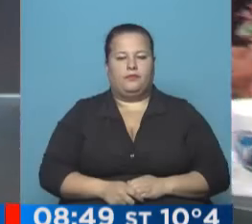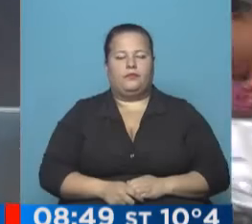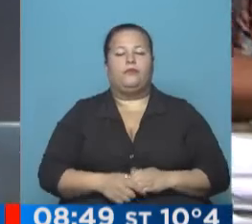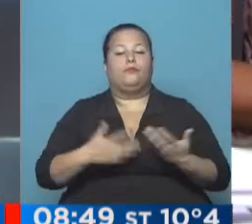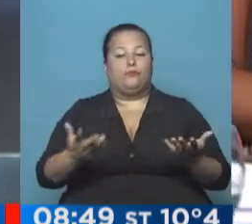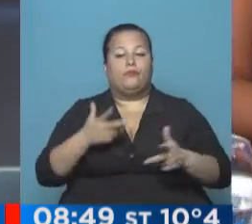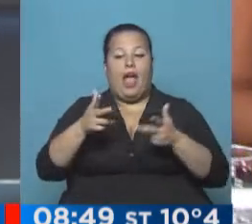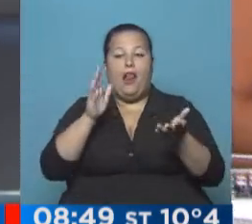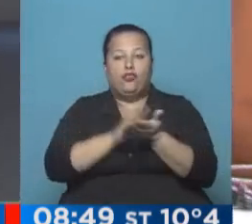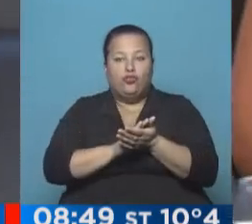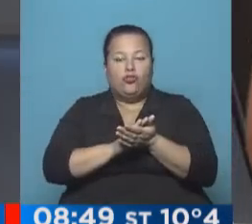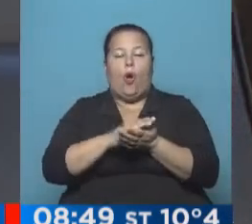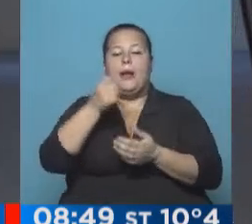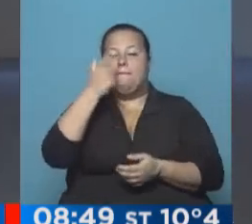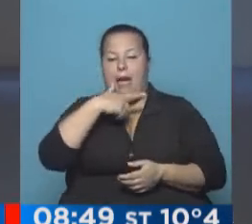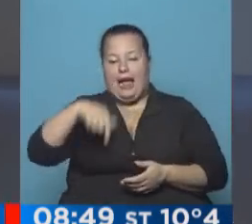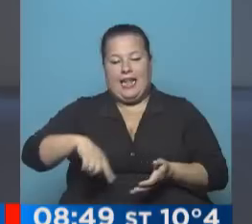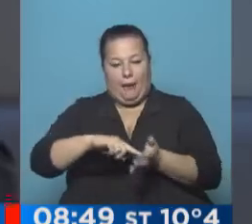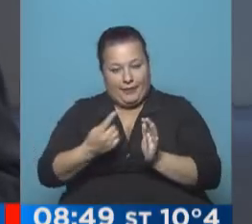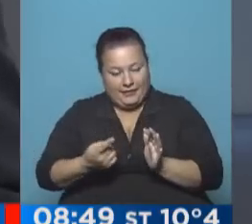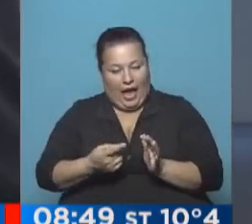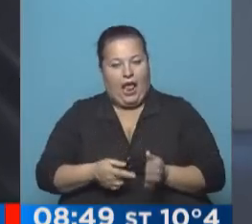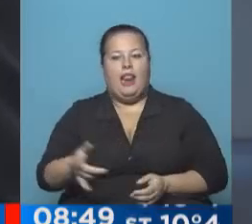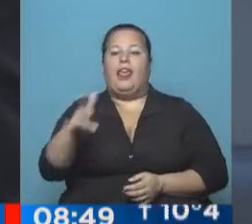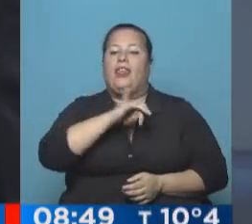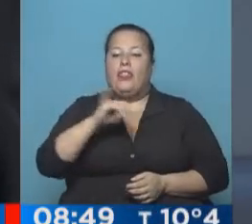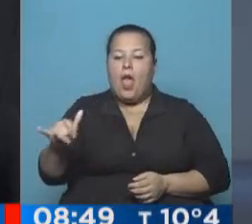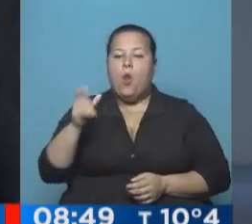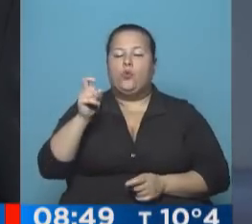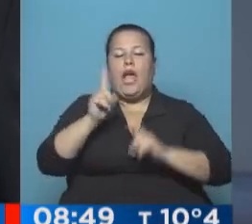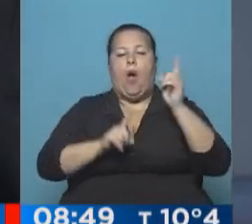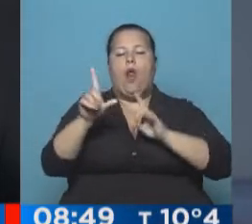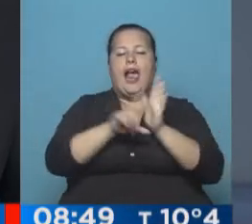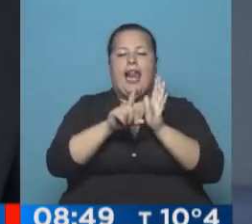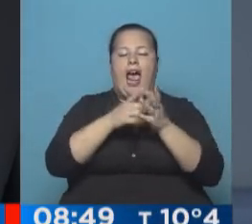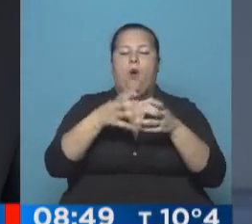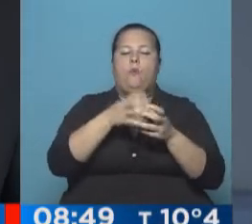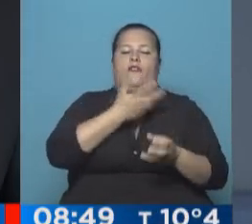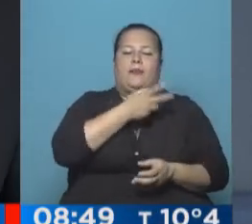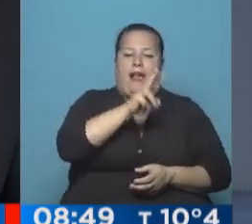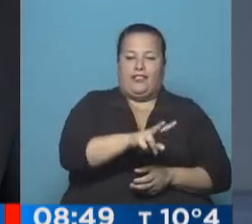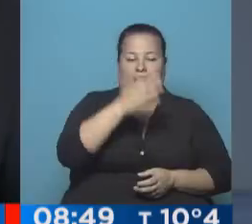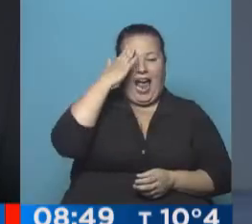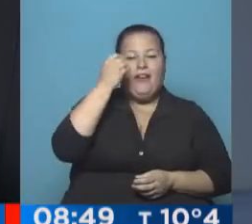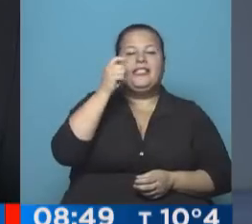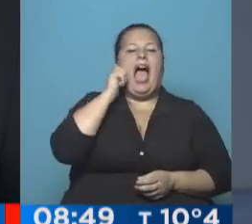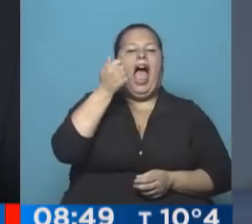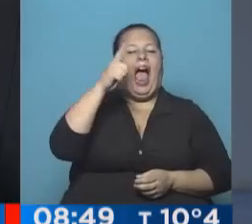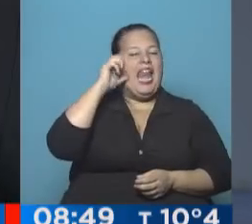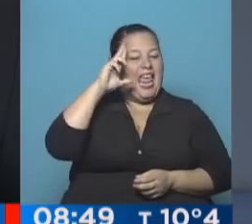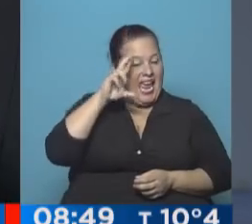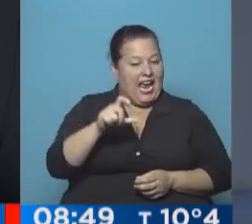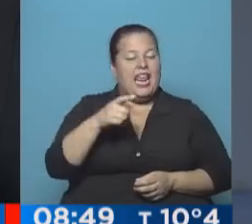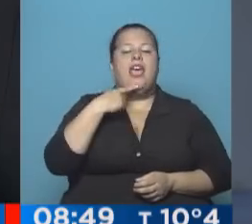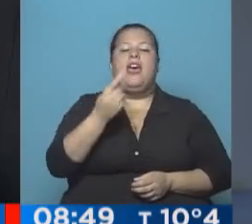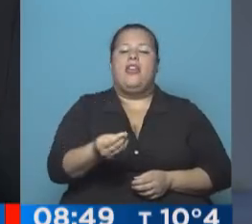buen hablemos justamente de la Administración macri en la ciudad de Buenos Aires y una denuncia por parte de algunos legisladores del frente pl Victoria encabezados por Gabriela alegre tiene que